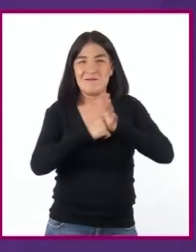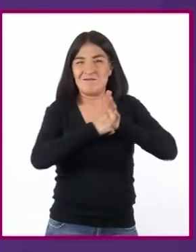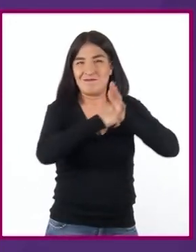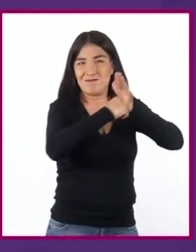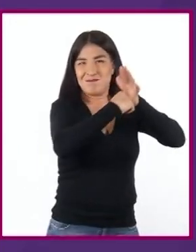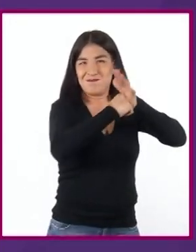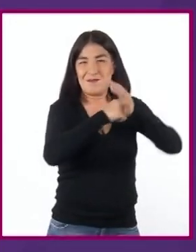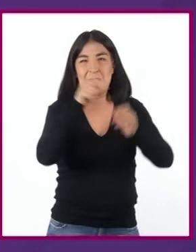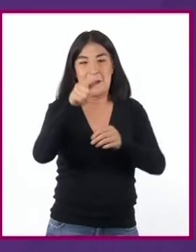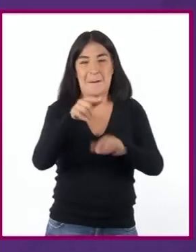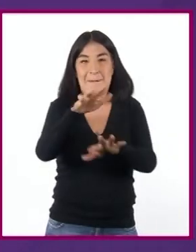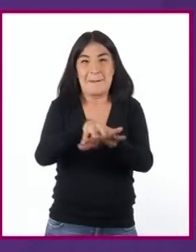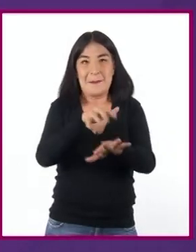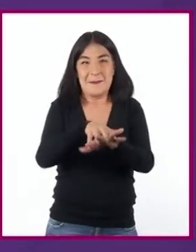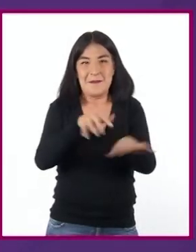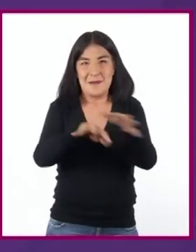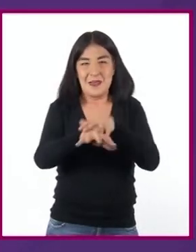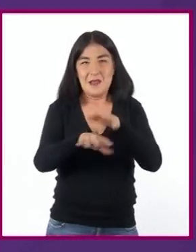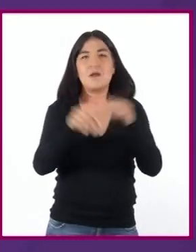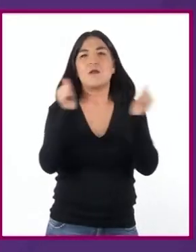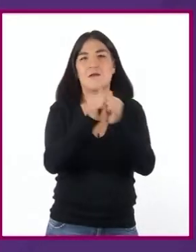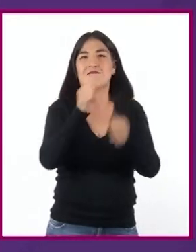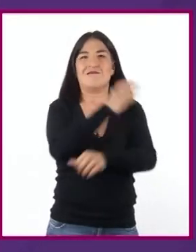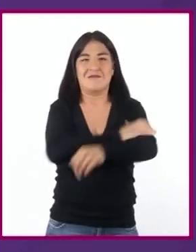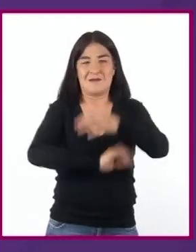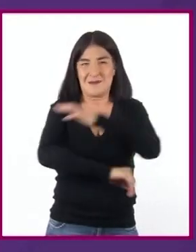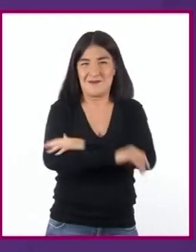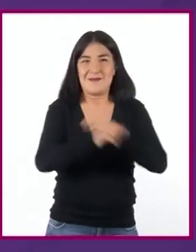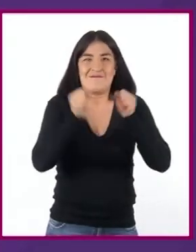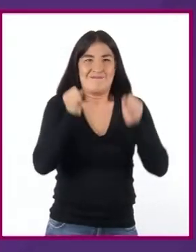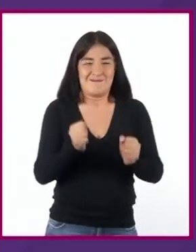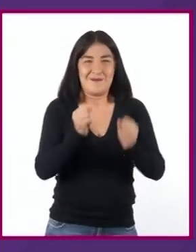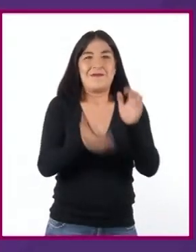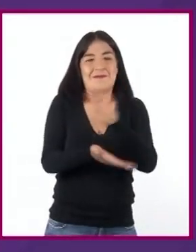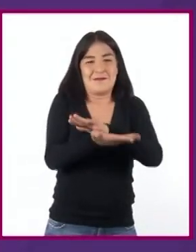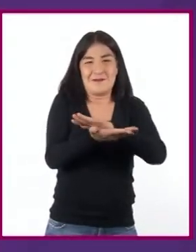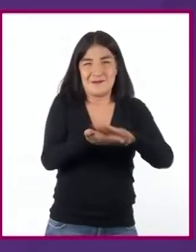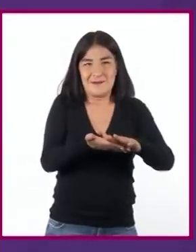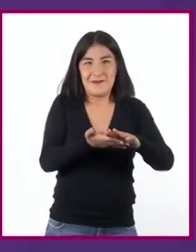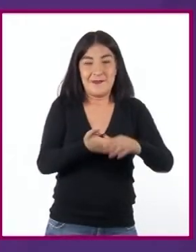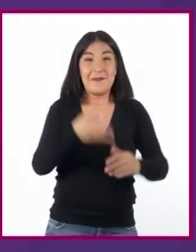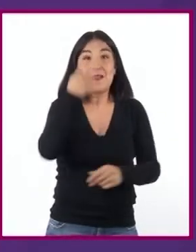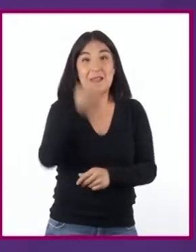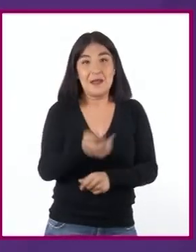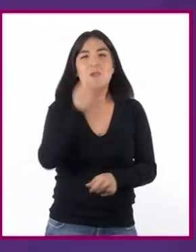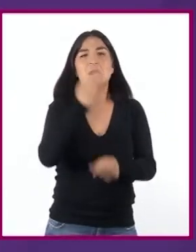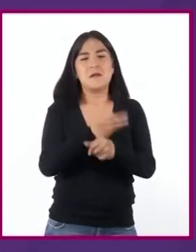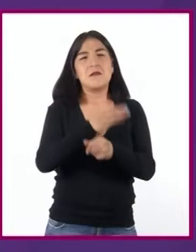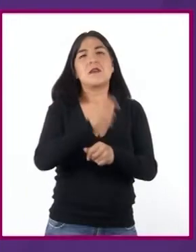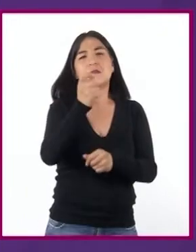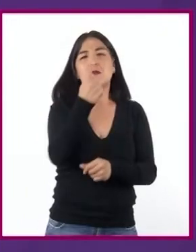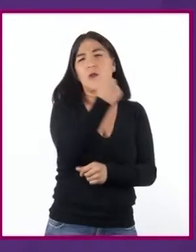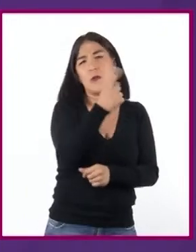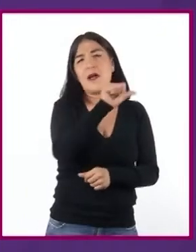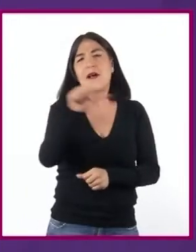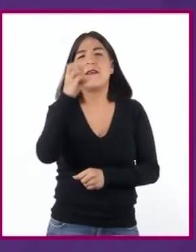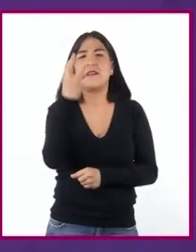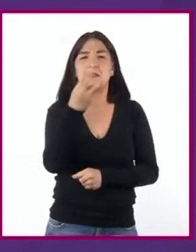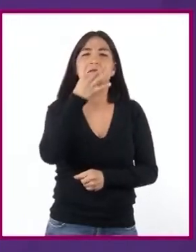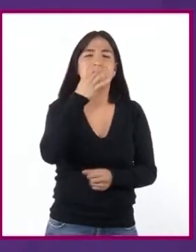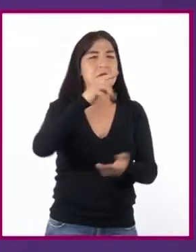con tus pies y con tus brazos al piso. Y también puedes estar ahí de